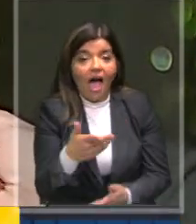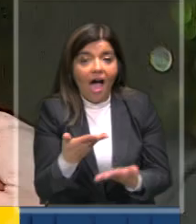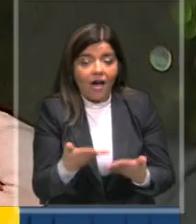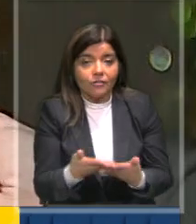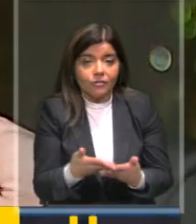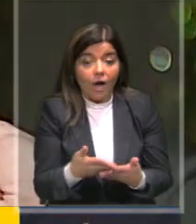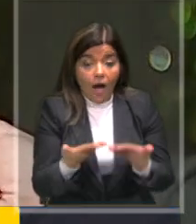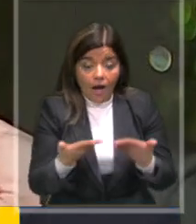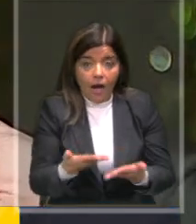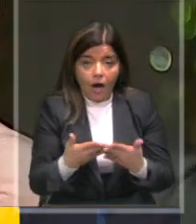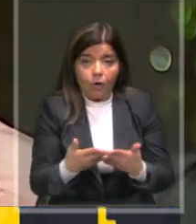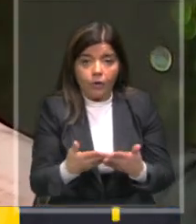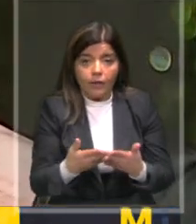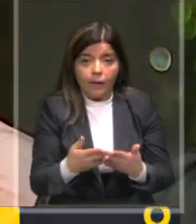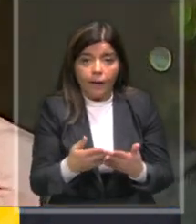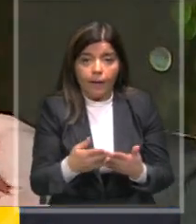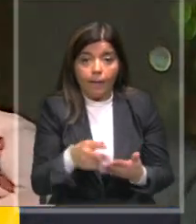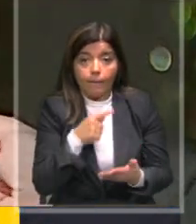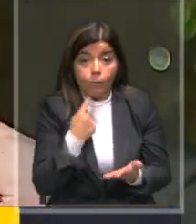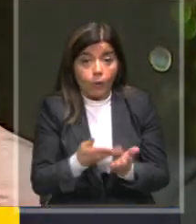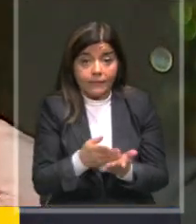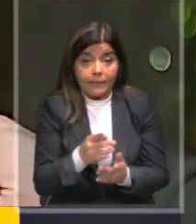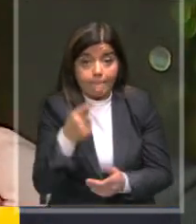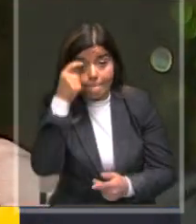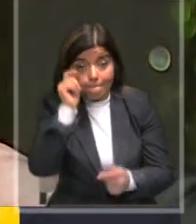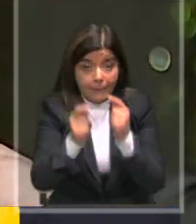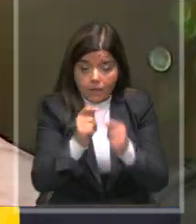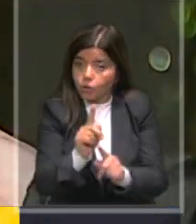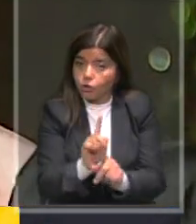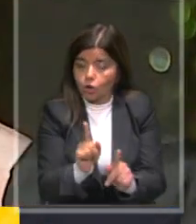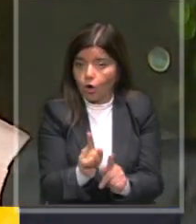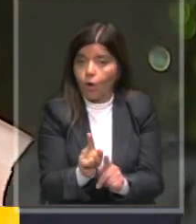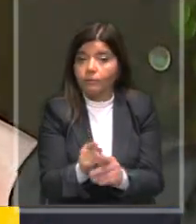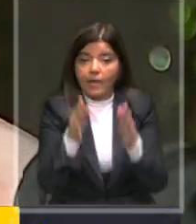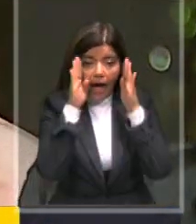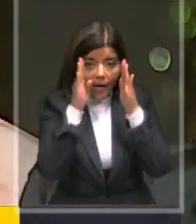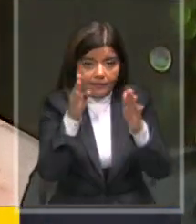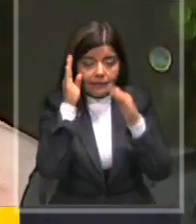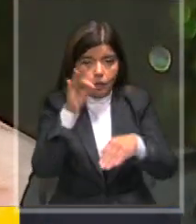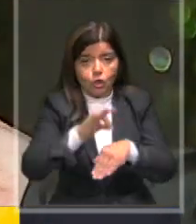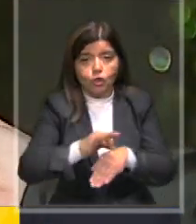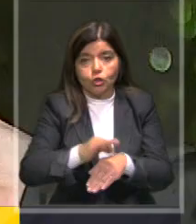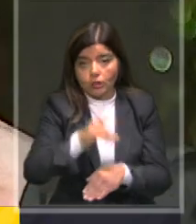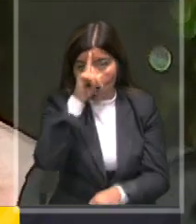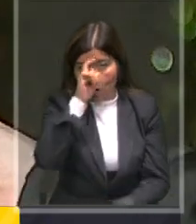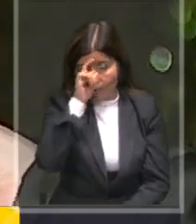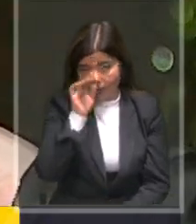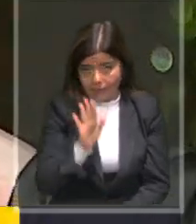se encuentra en riesgo vital y está en este momento siendo atendido en recinto hospitalario.